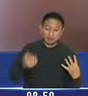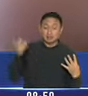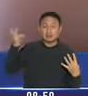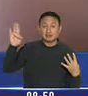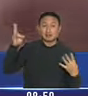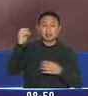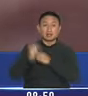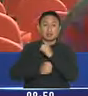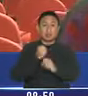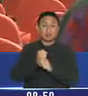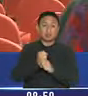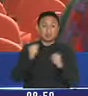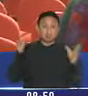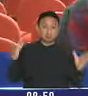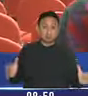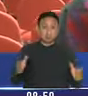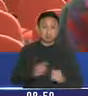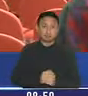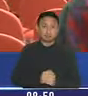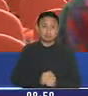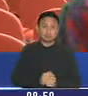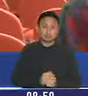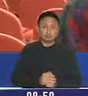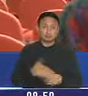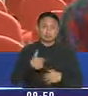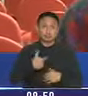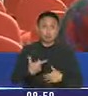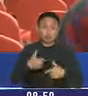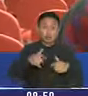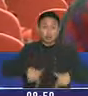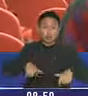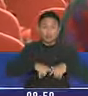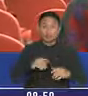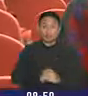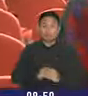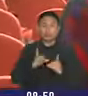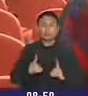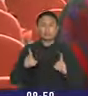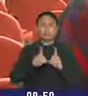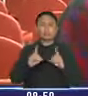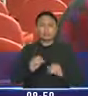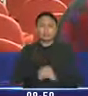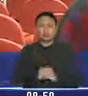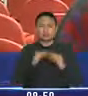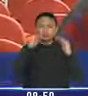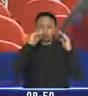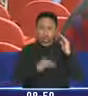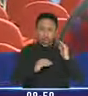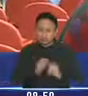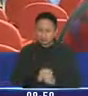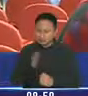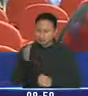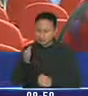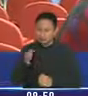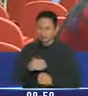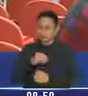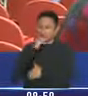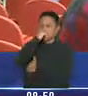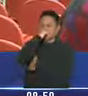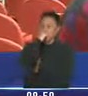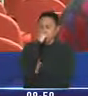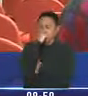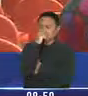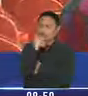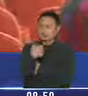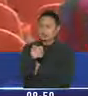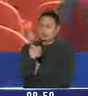17 años. Yo empiezo a ir a lugares donde las cifras eran bajísimas y me encuentro con realidades que no. Entonces